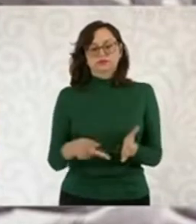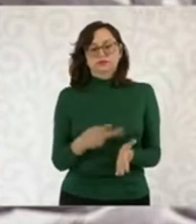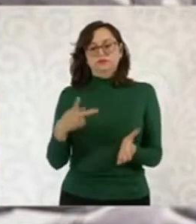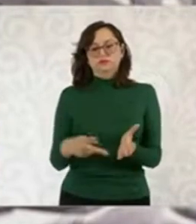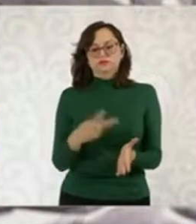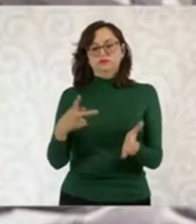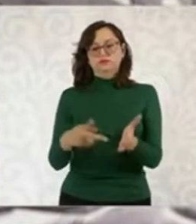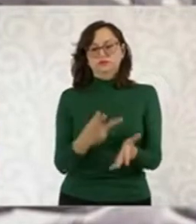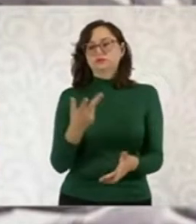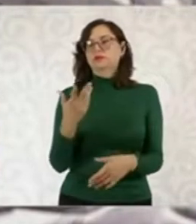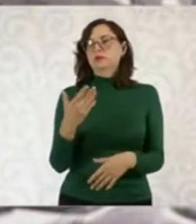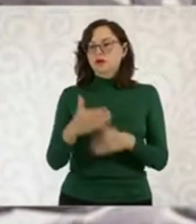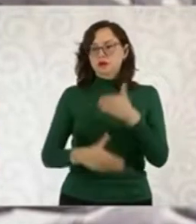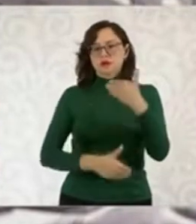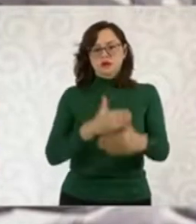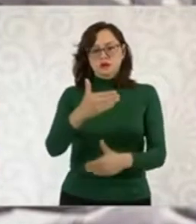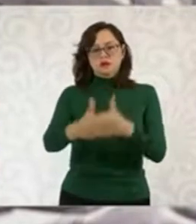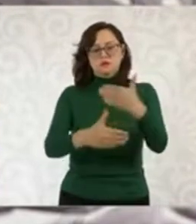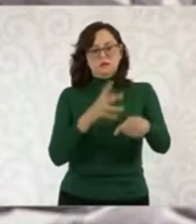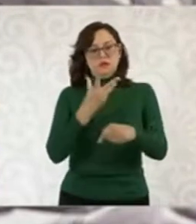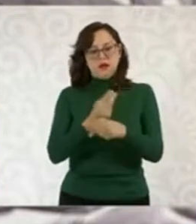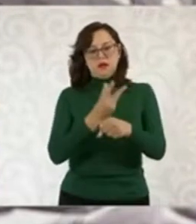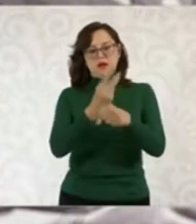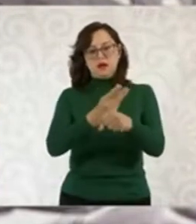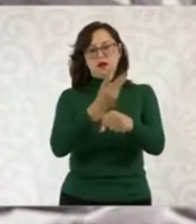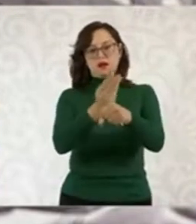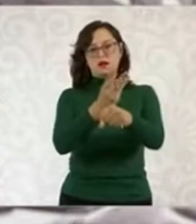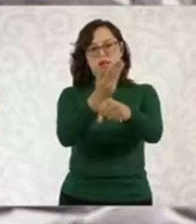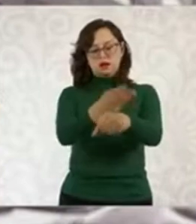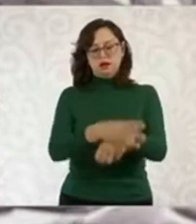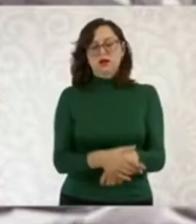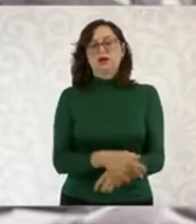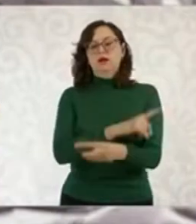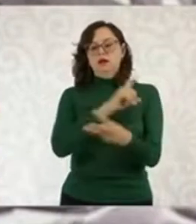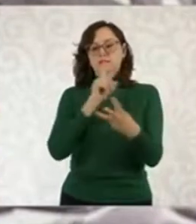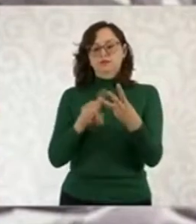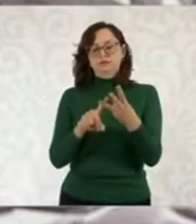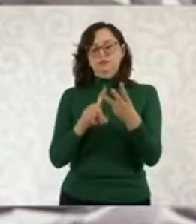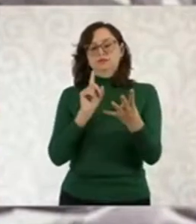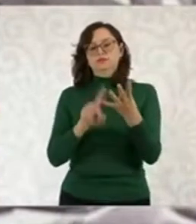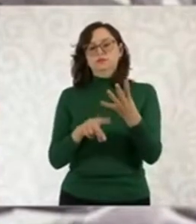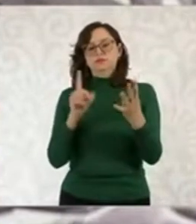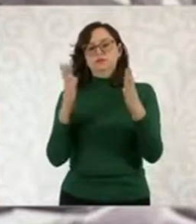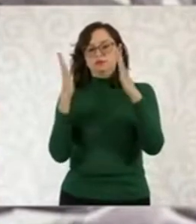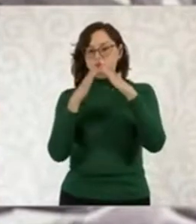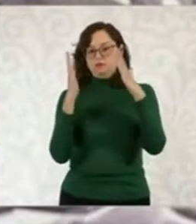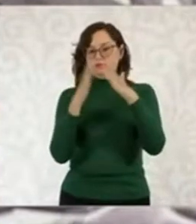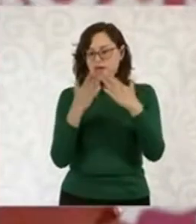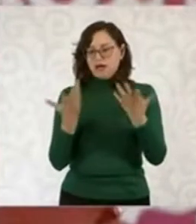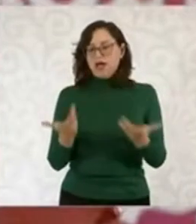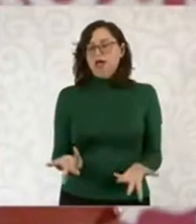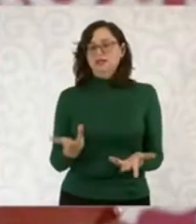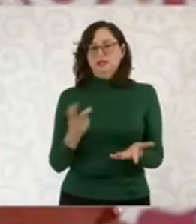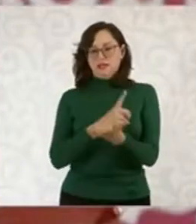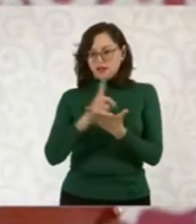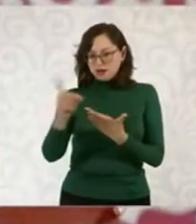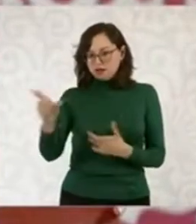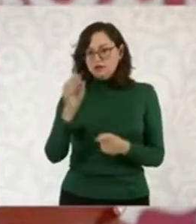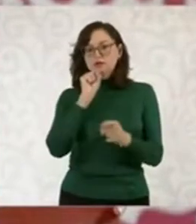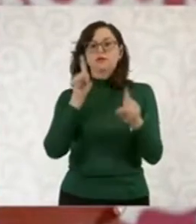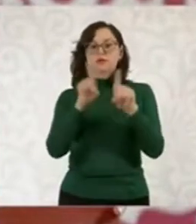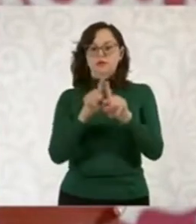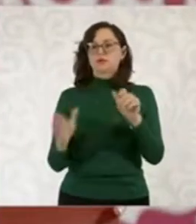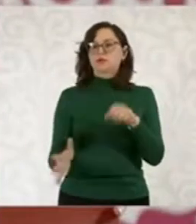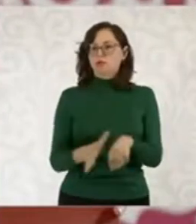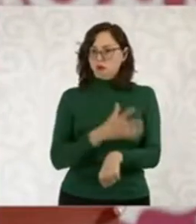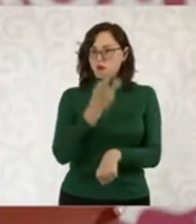más, gratuito, el acceso a la vivienda y por eso la construcción de más de 1 millón de viviendas en el sexenio,